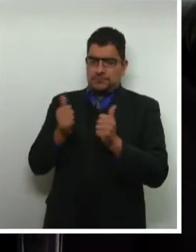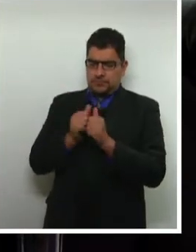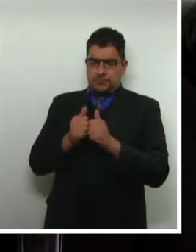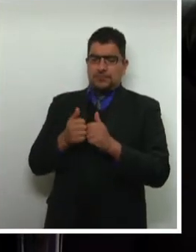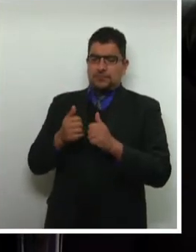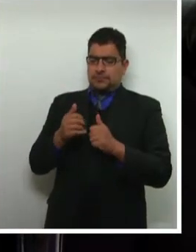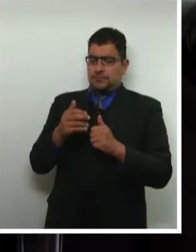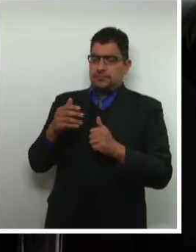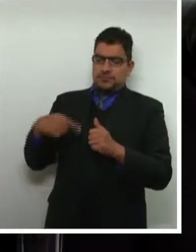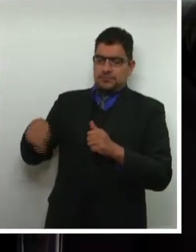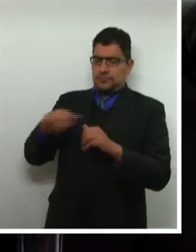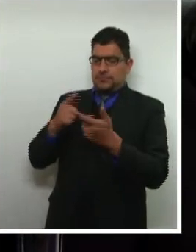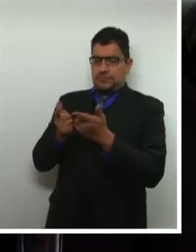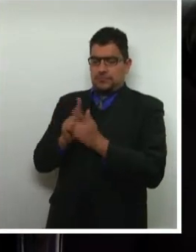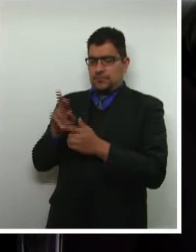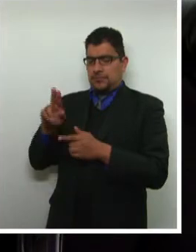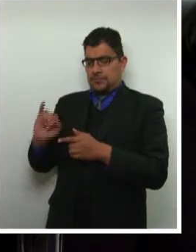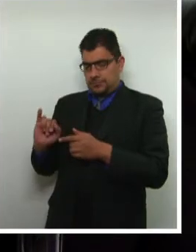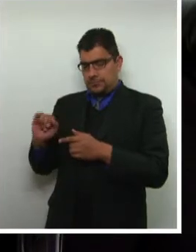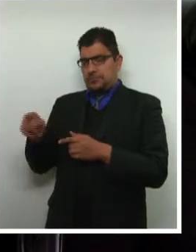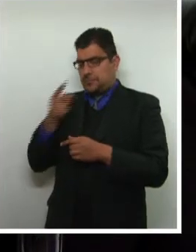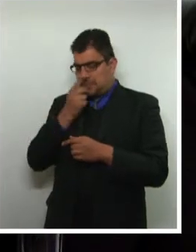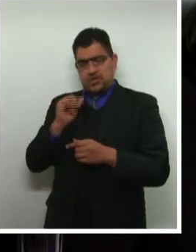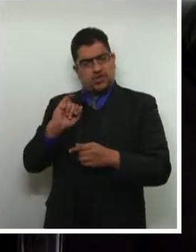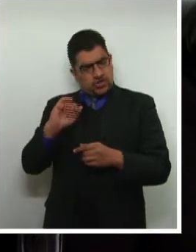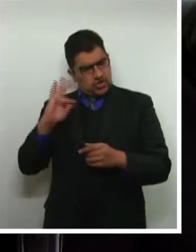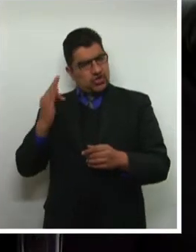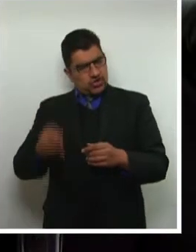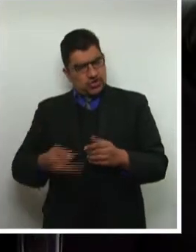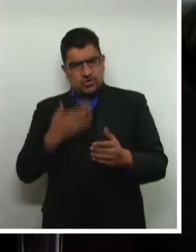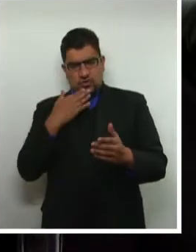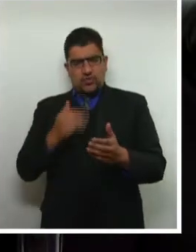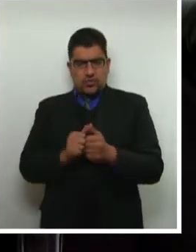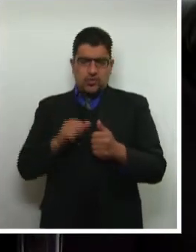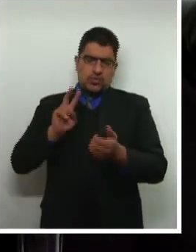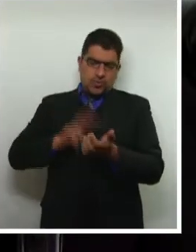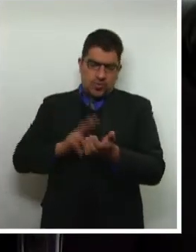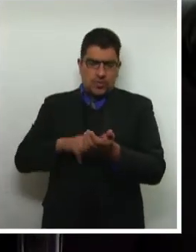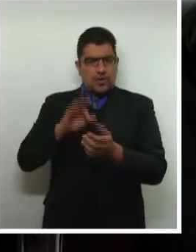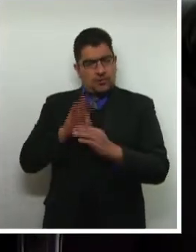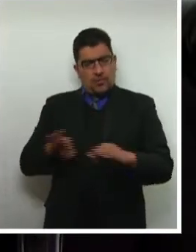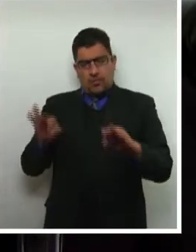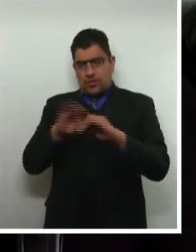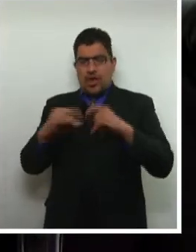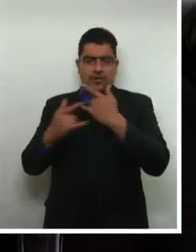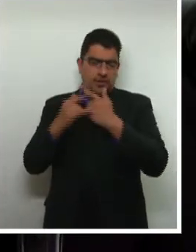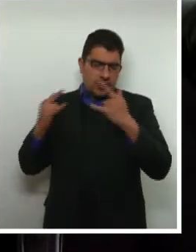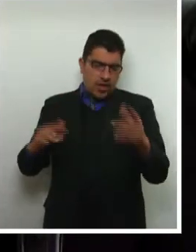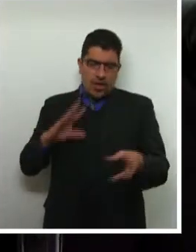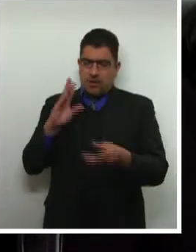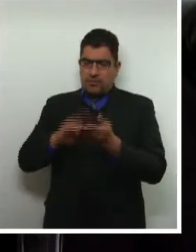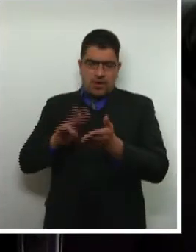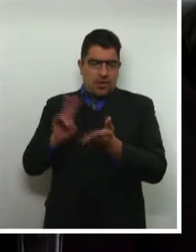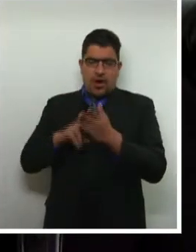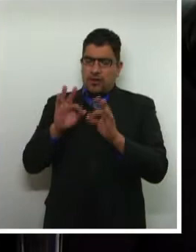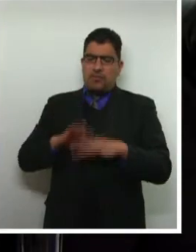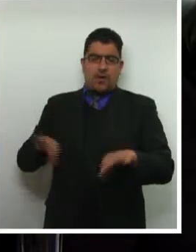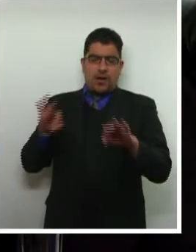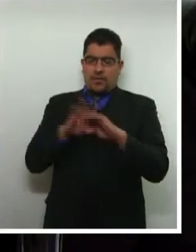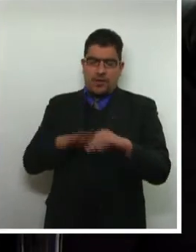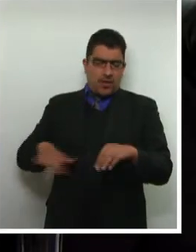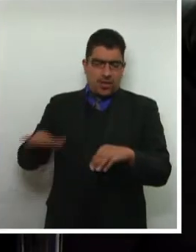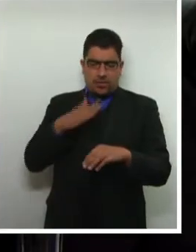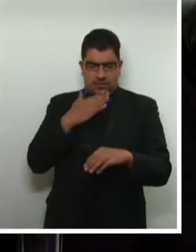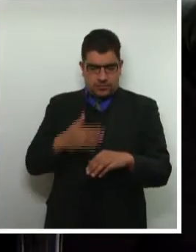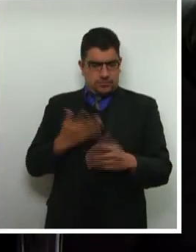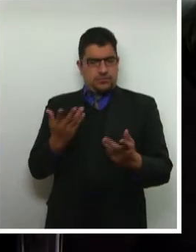del PRI nos está diciendo que está a favor de la conservación, del enriquecimiento de nuestro patrimonio,